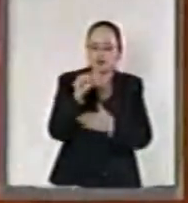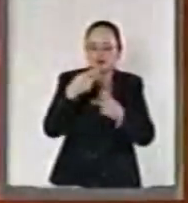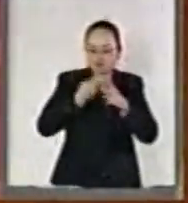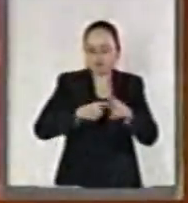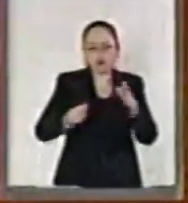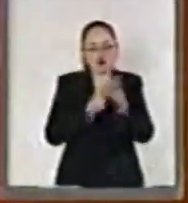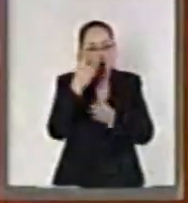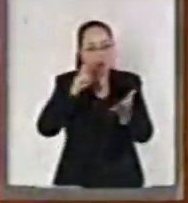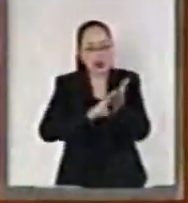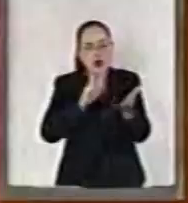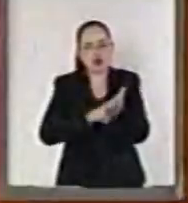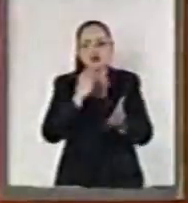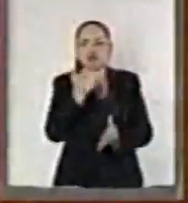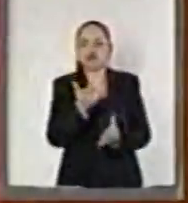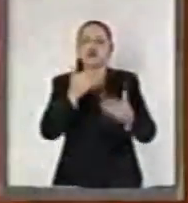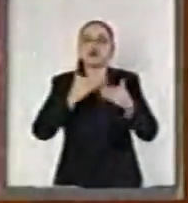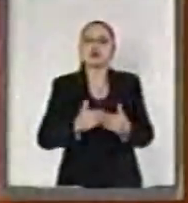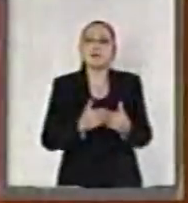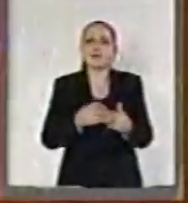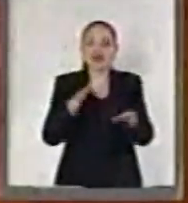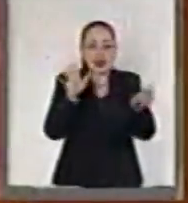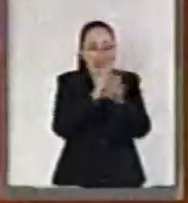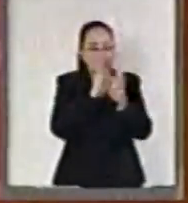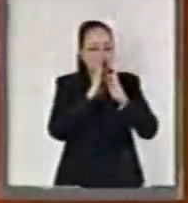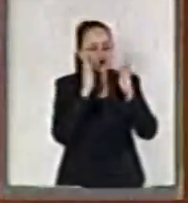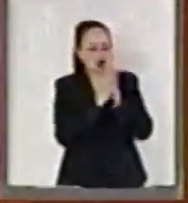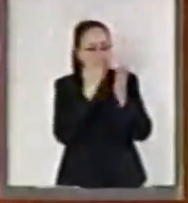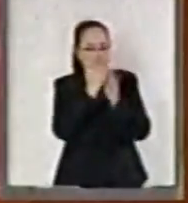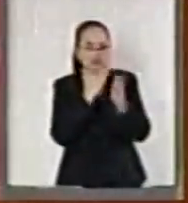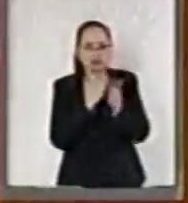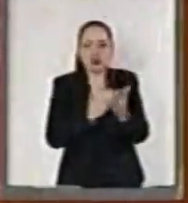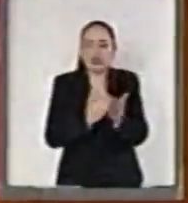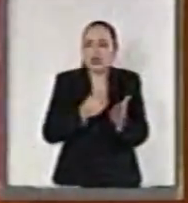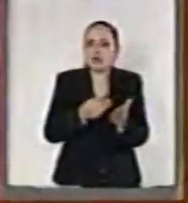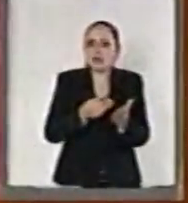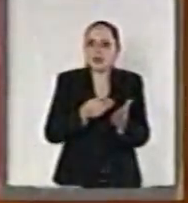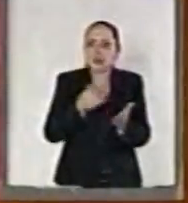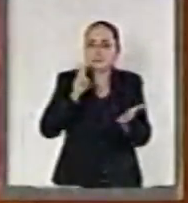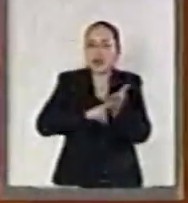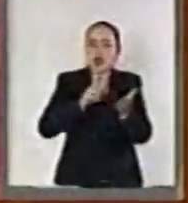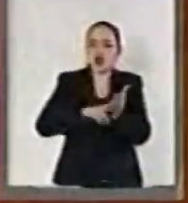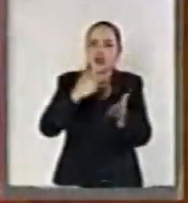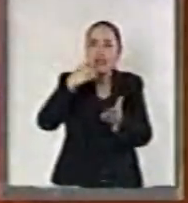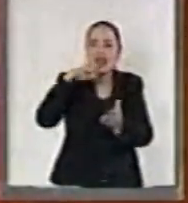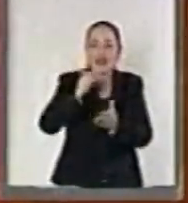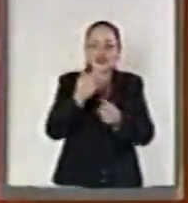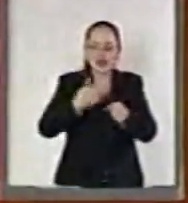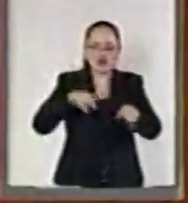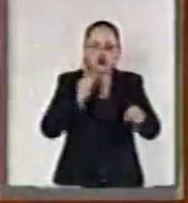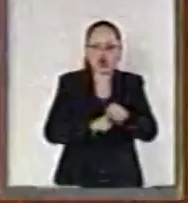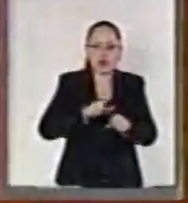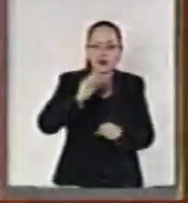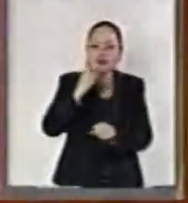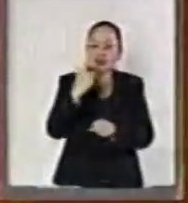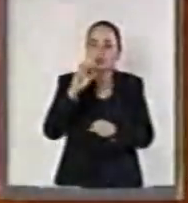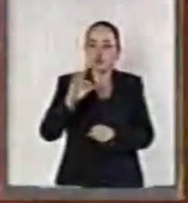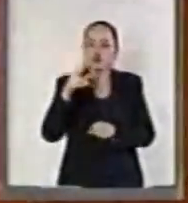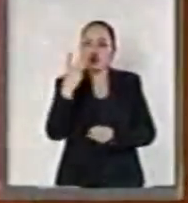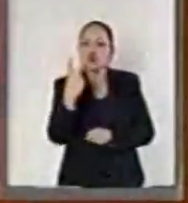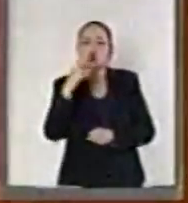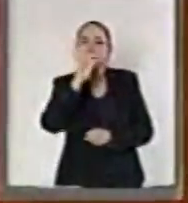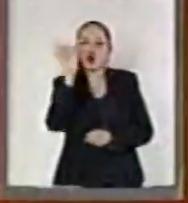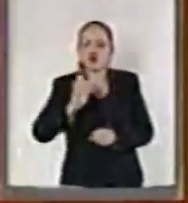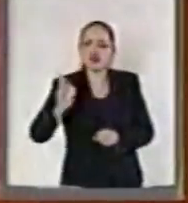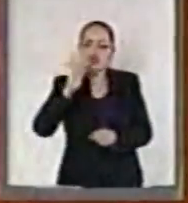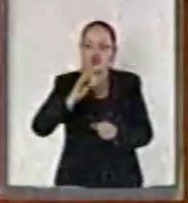de este cambio de metodología, el precio del gas natural aumentó 27.2%